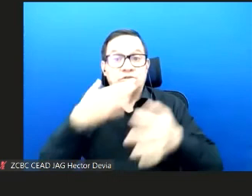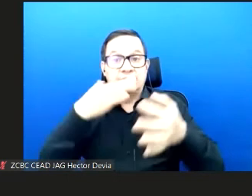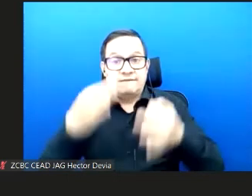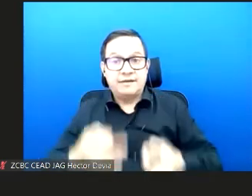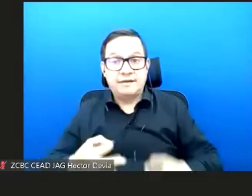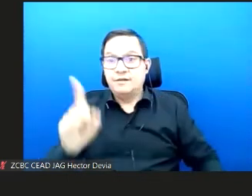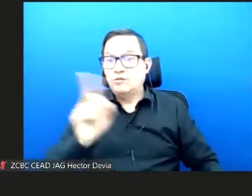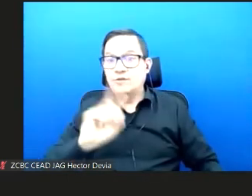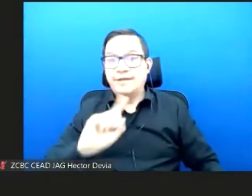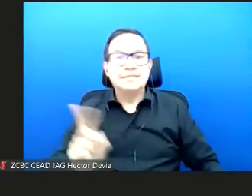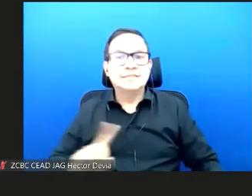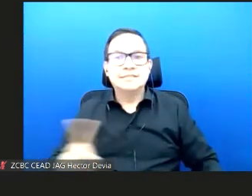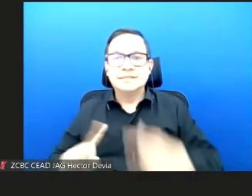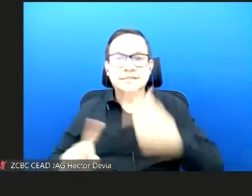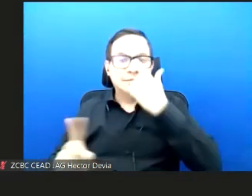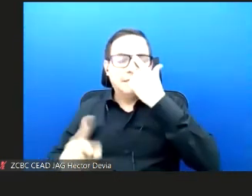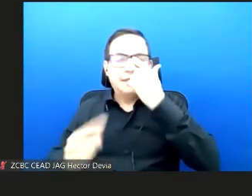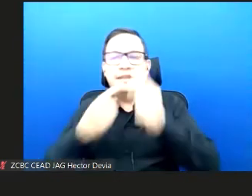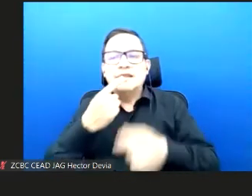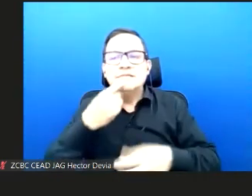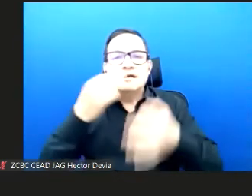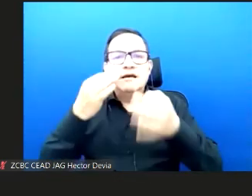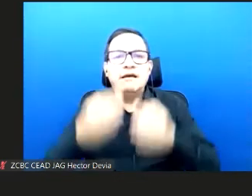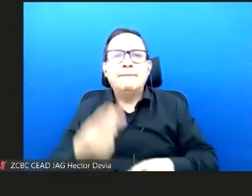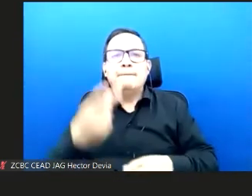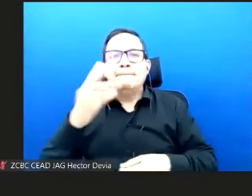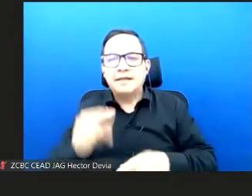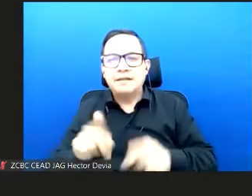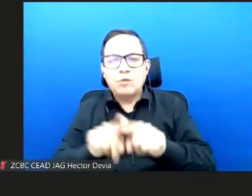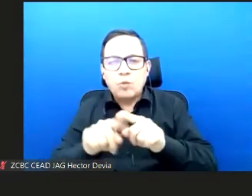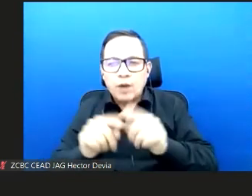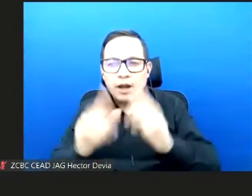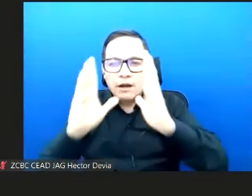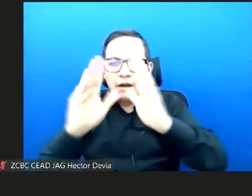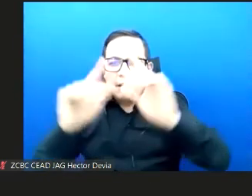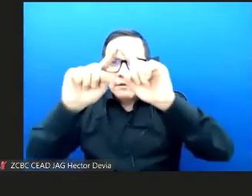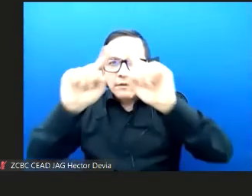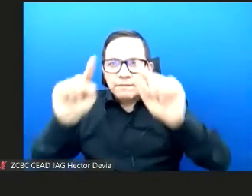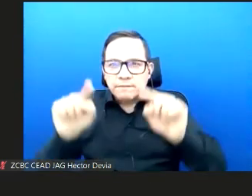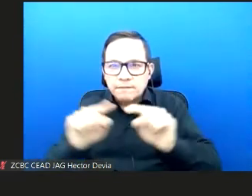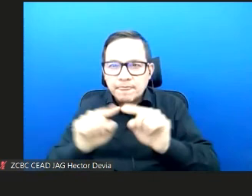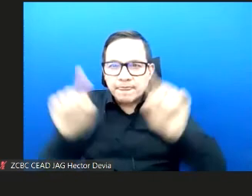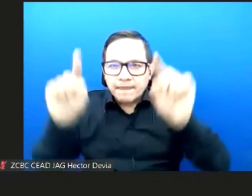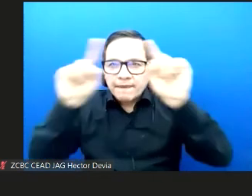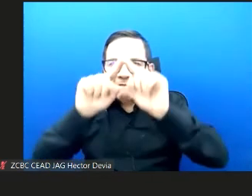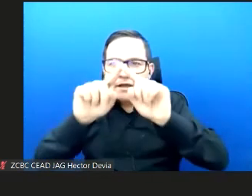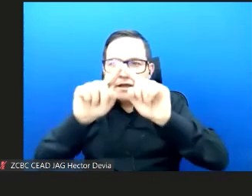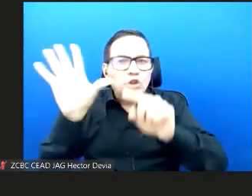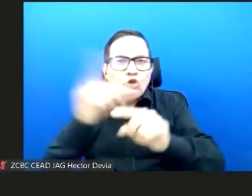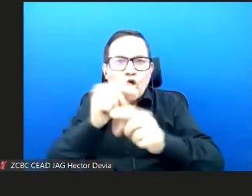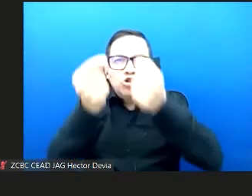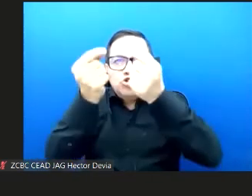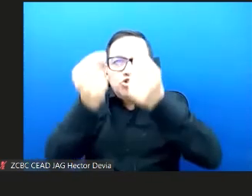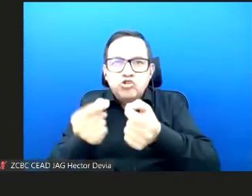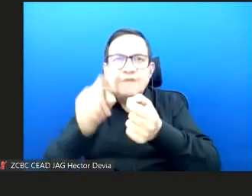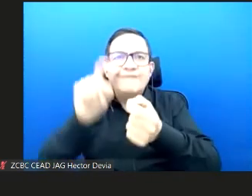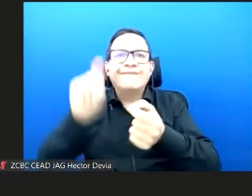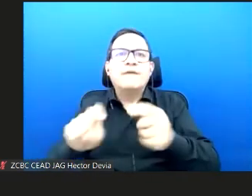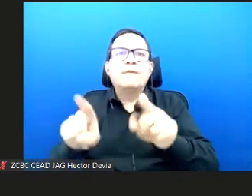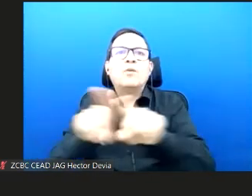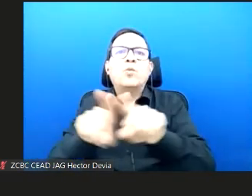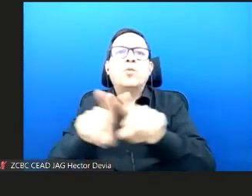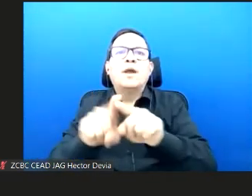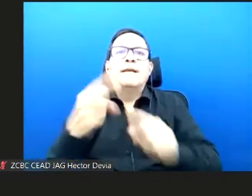es la intersección, 28 estudiantes que perdieron comercio internacional y administración financiera. ¿Ve? Por eso no puedo